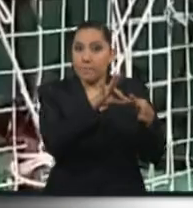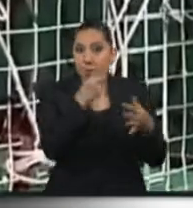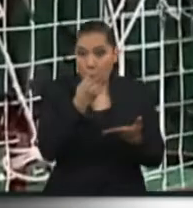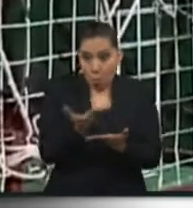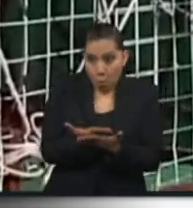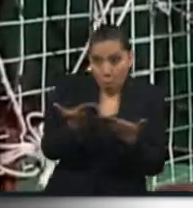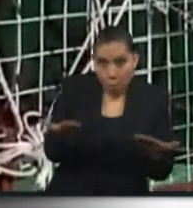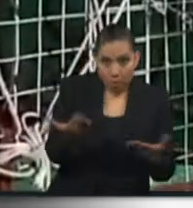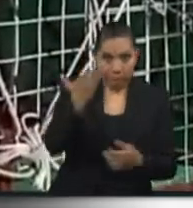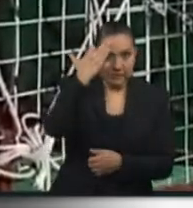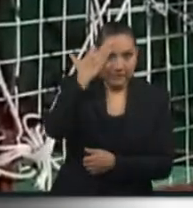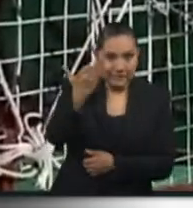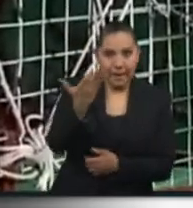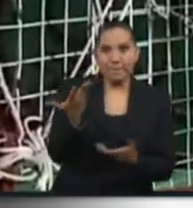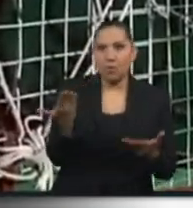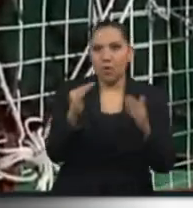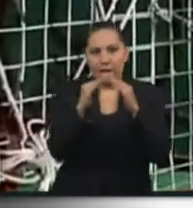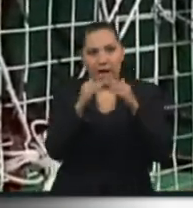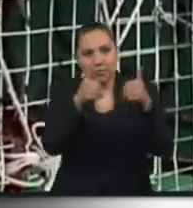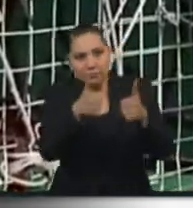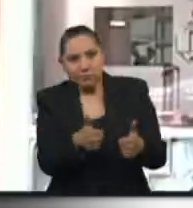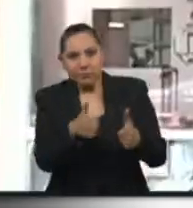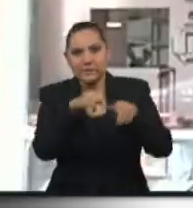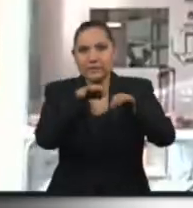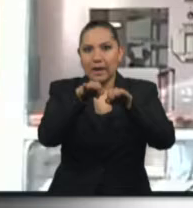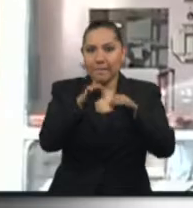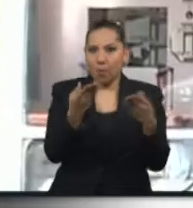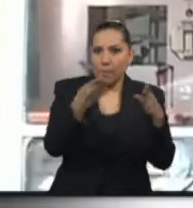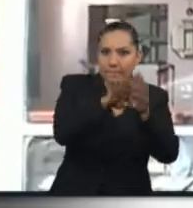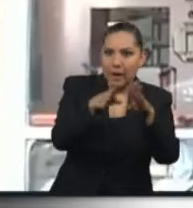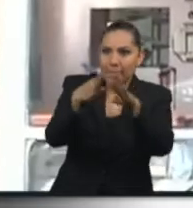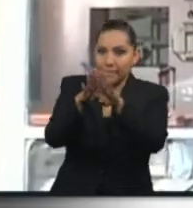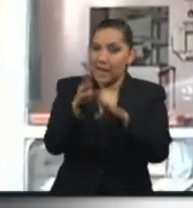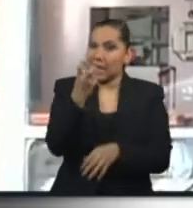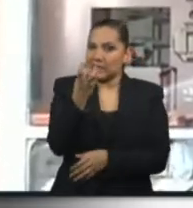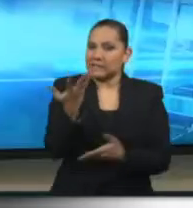adversidades económicas que va a desencadenar esta pandemia.